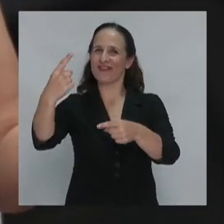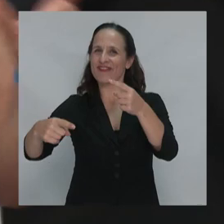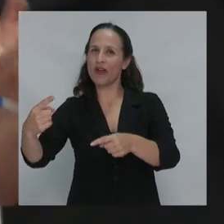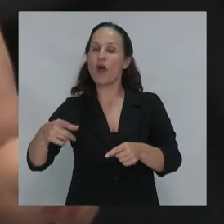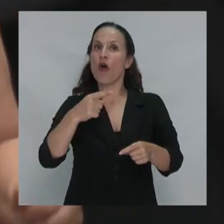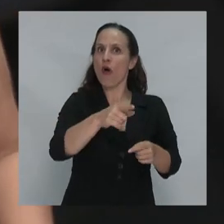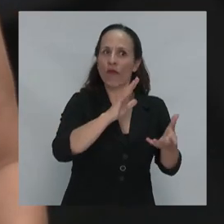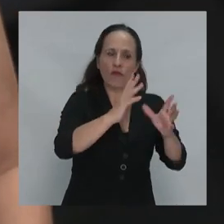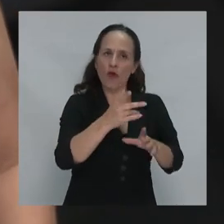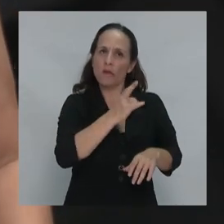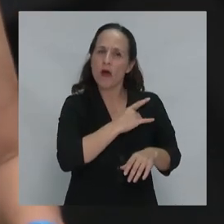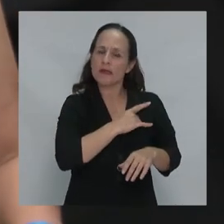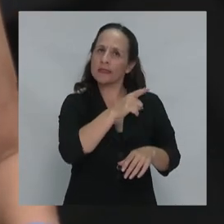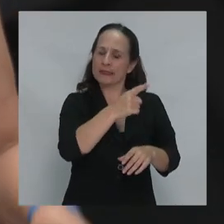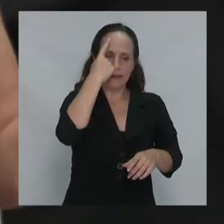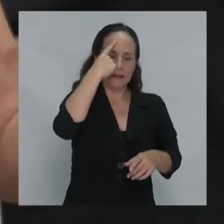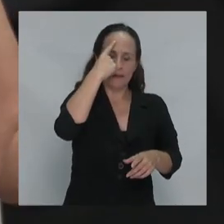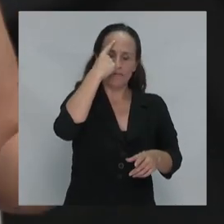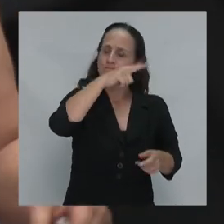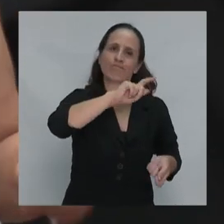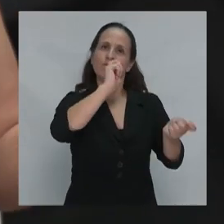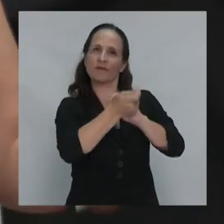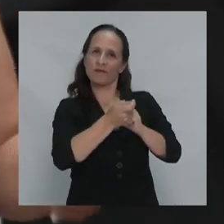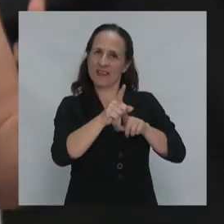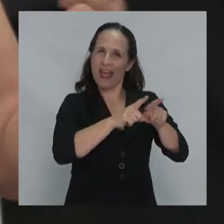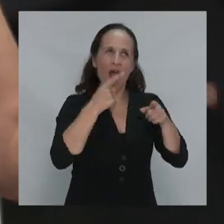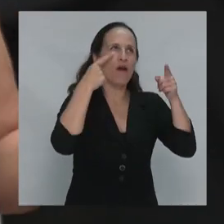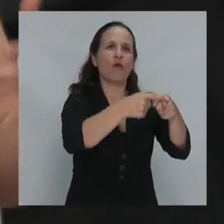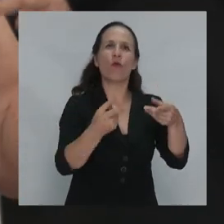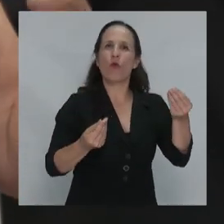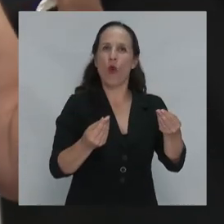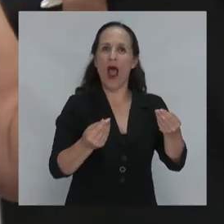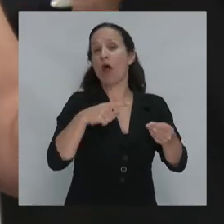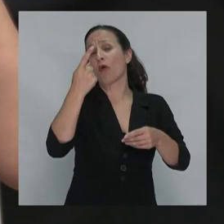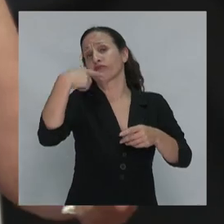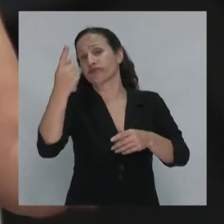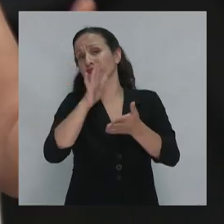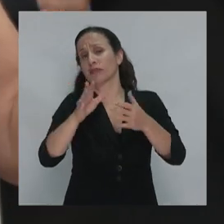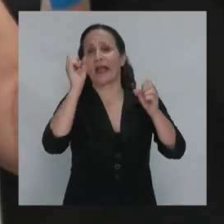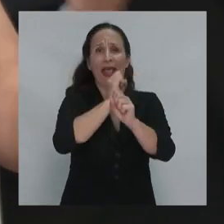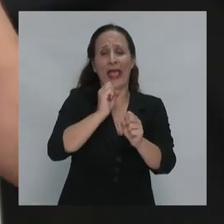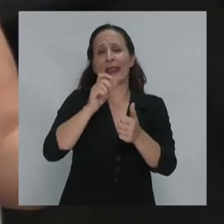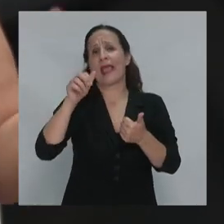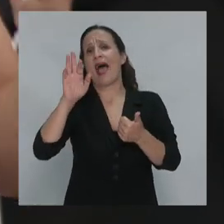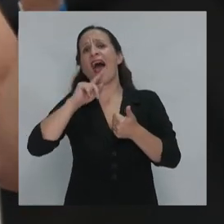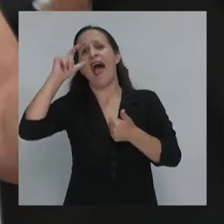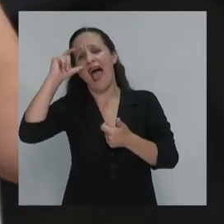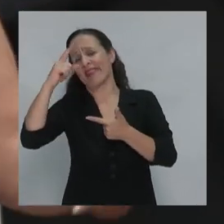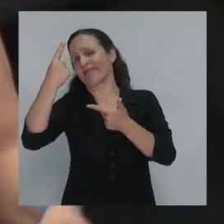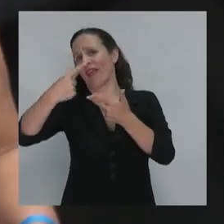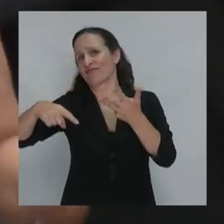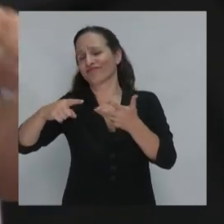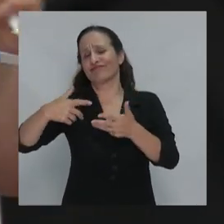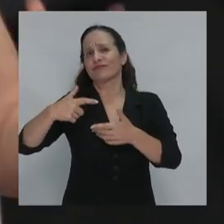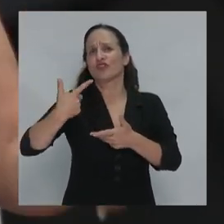perfil profesionalista liberal o ampliaban a otras carreras como ingenierías, como artes, como humanidades, como